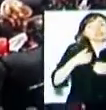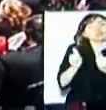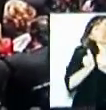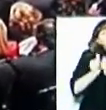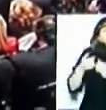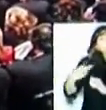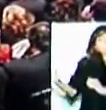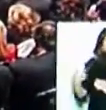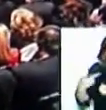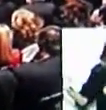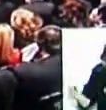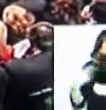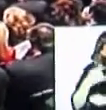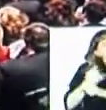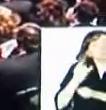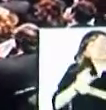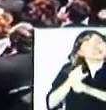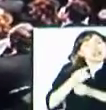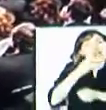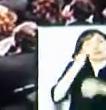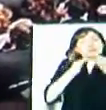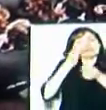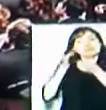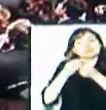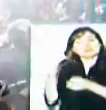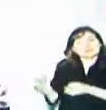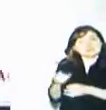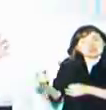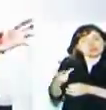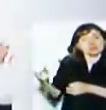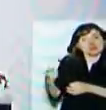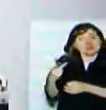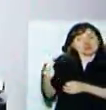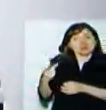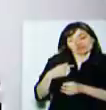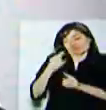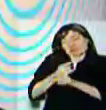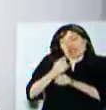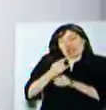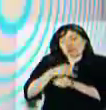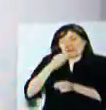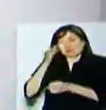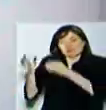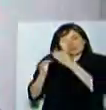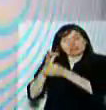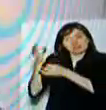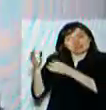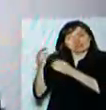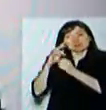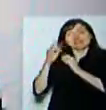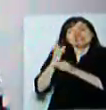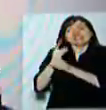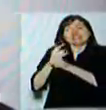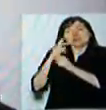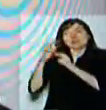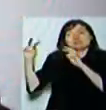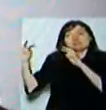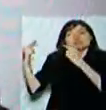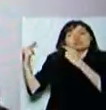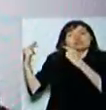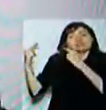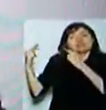todos siempre nos hablábamos un poco a cada uno y enseguida la mirada